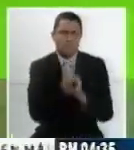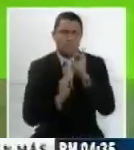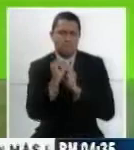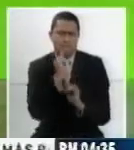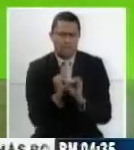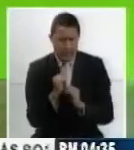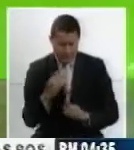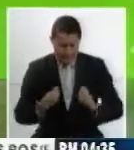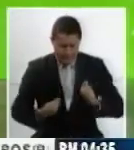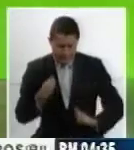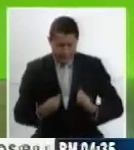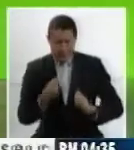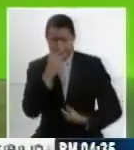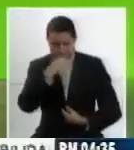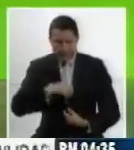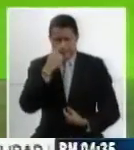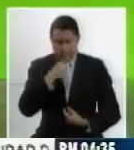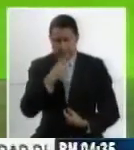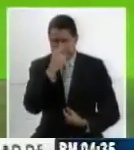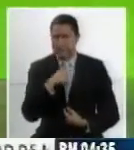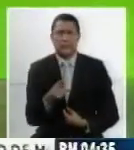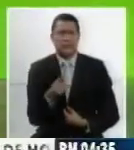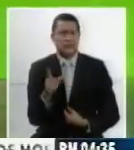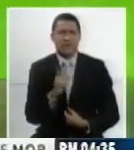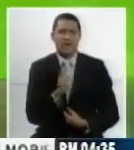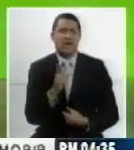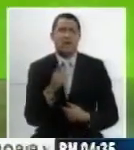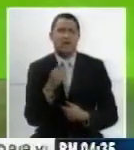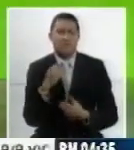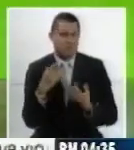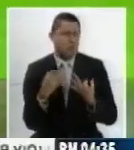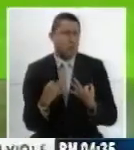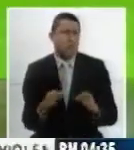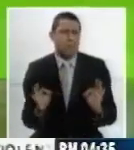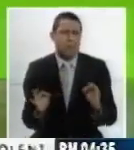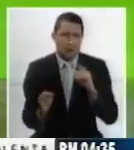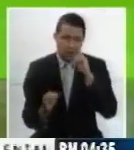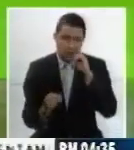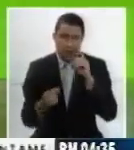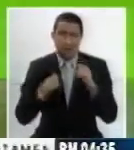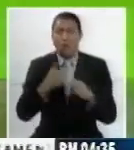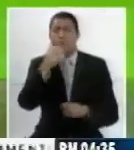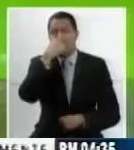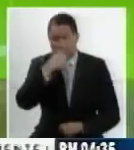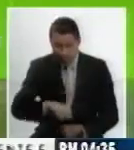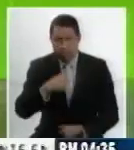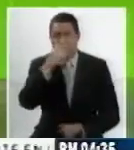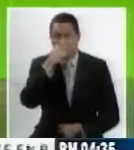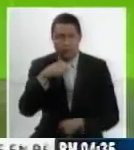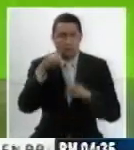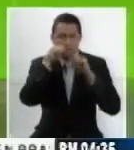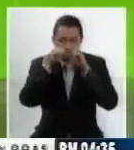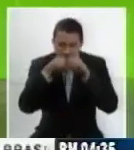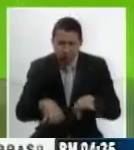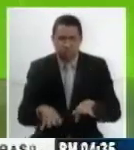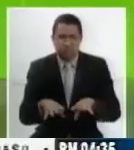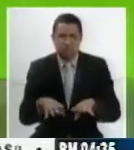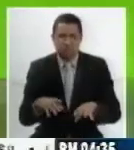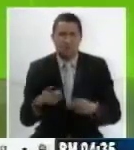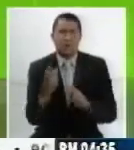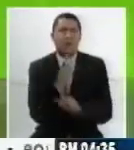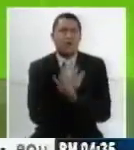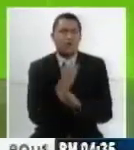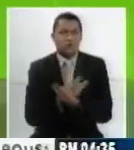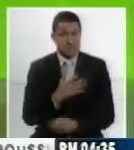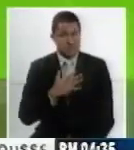las madres se angustian porque comienzan a estornudar. El estornudar es una función fisiológica que hace que yo saque de la vía aérea lo que yo no debo tener porque me contamina